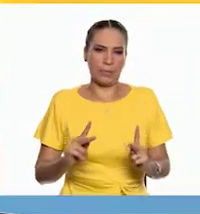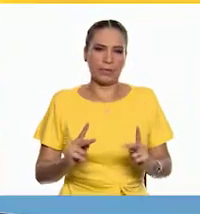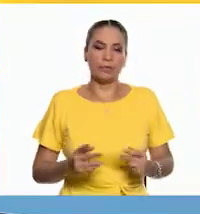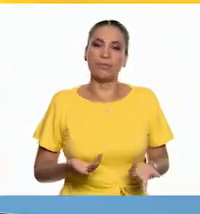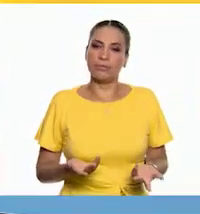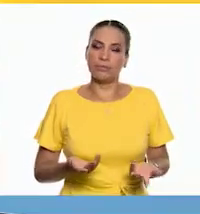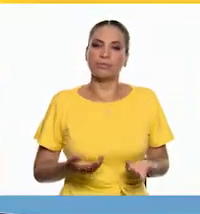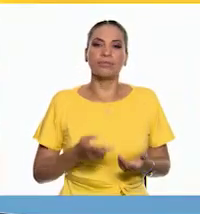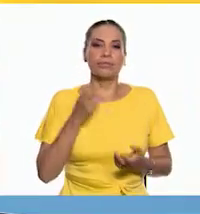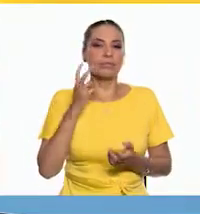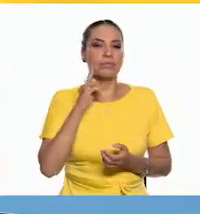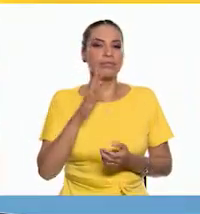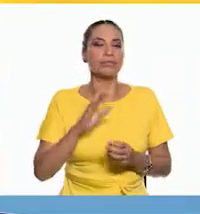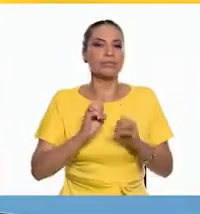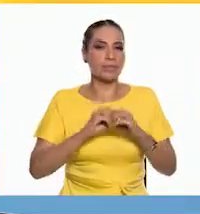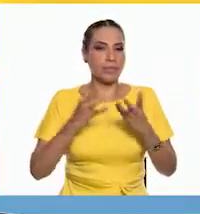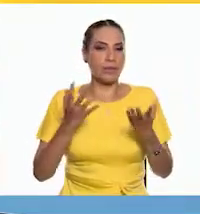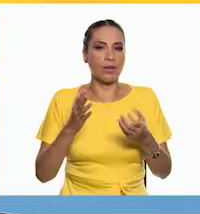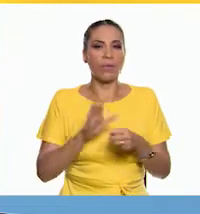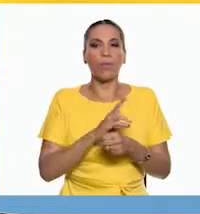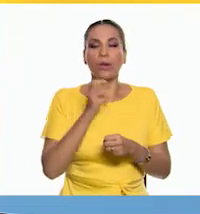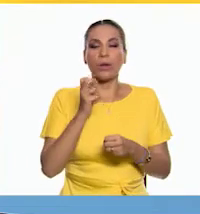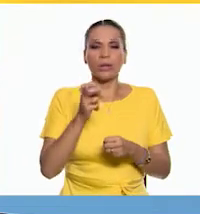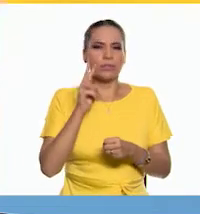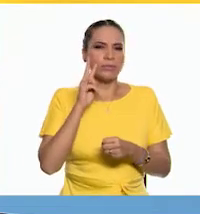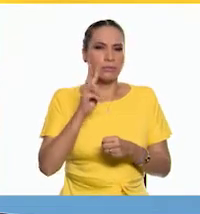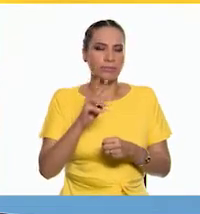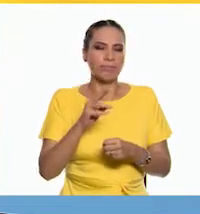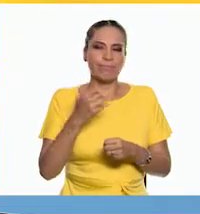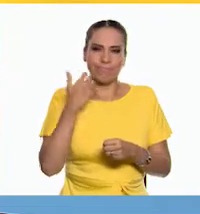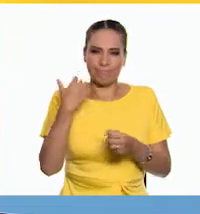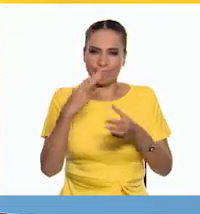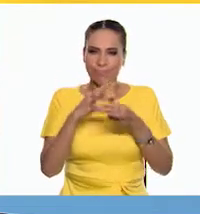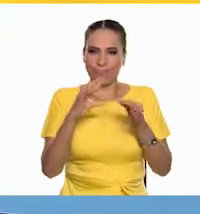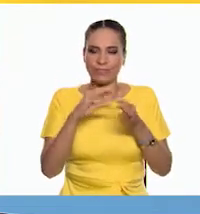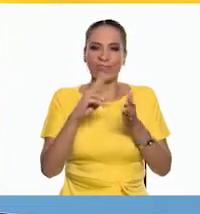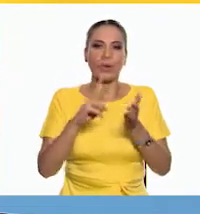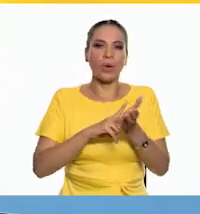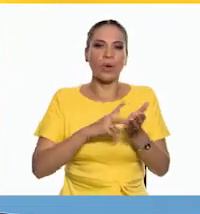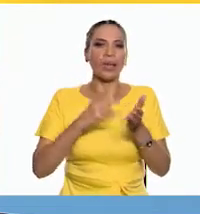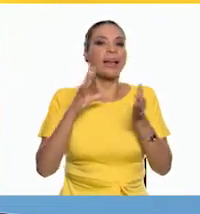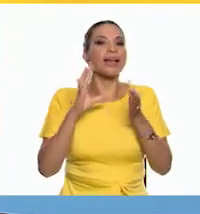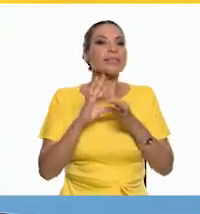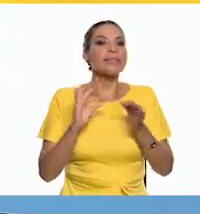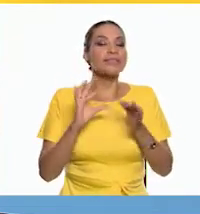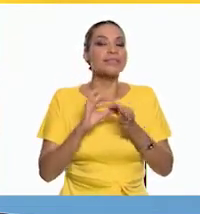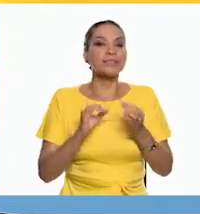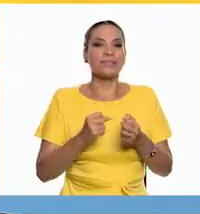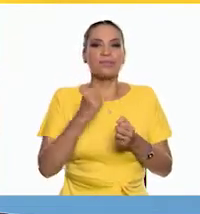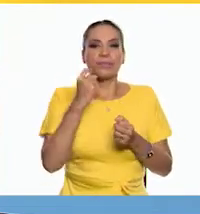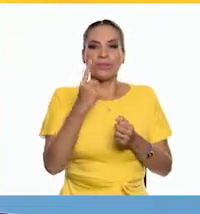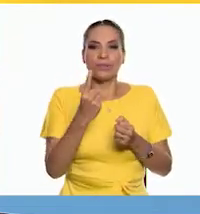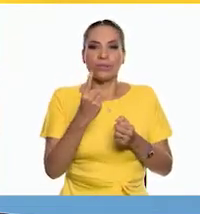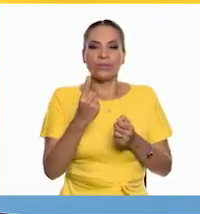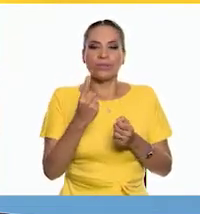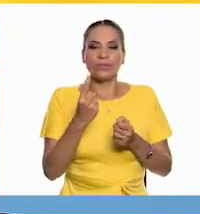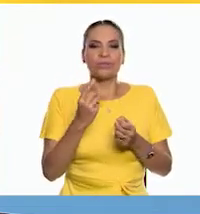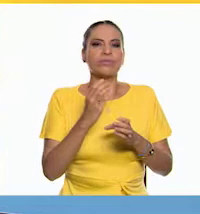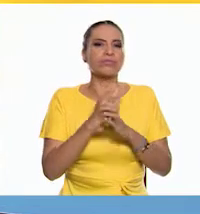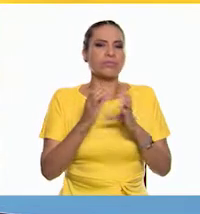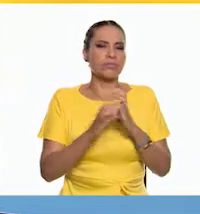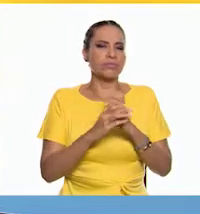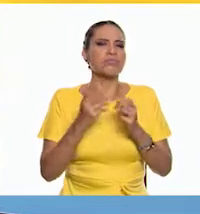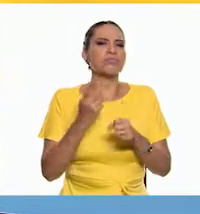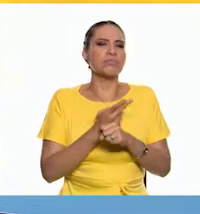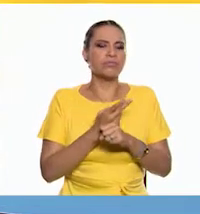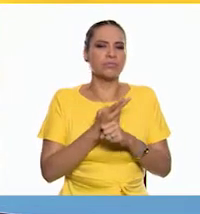Muy claro, maestra. Entonces, permítanme volver a señalar una de las causas